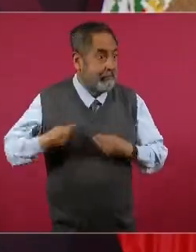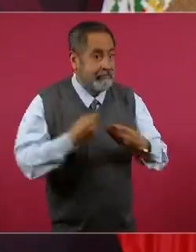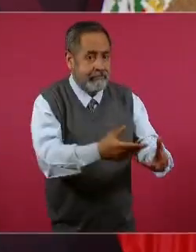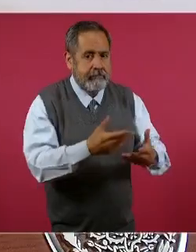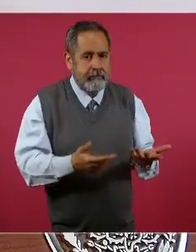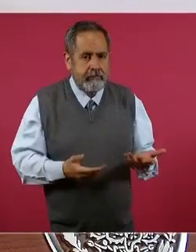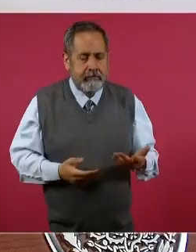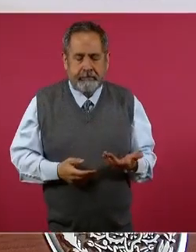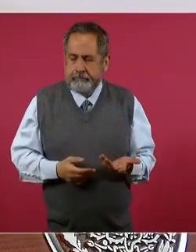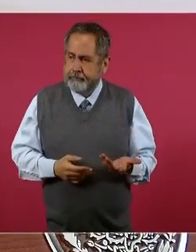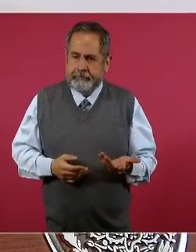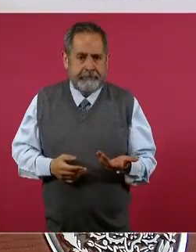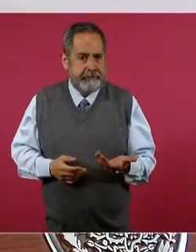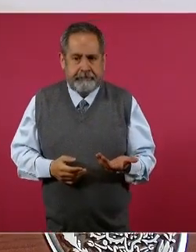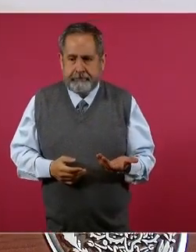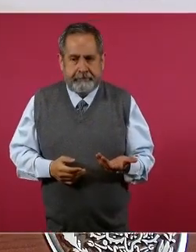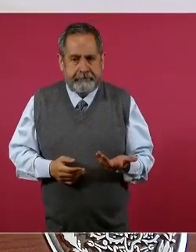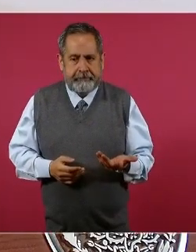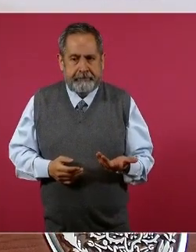algo que